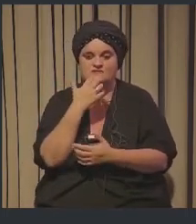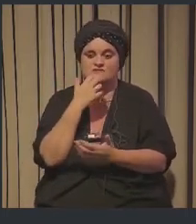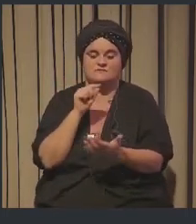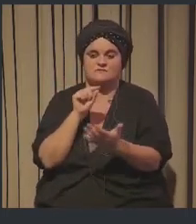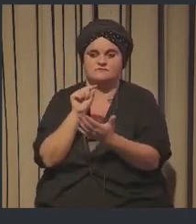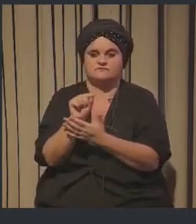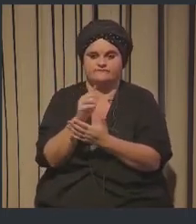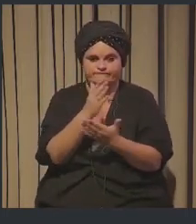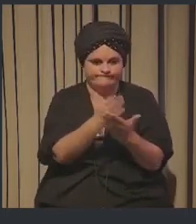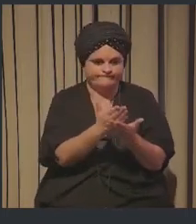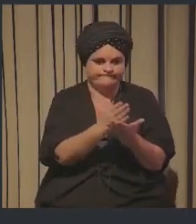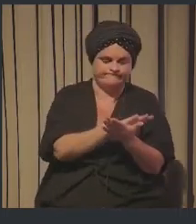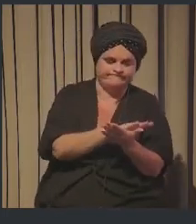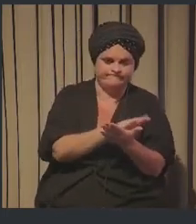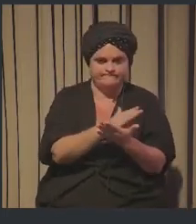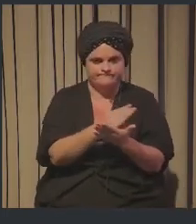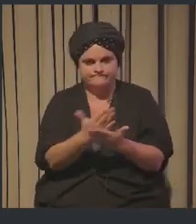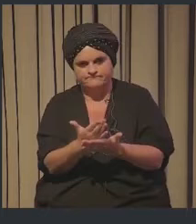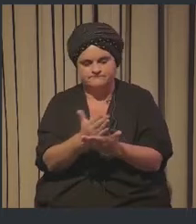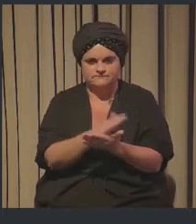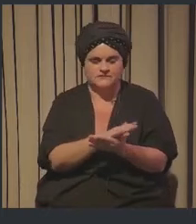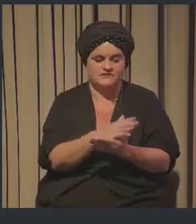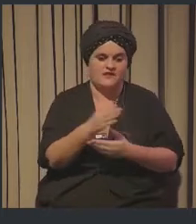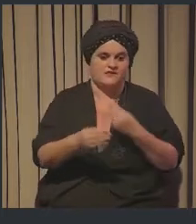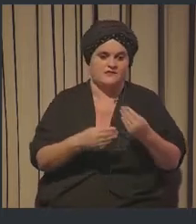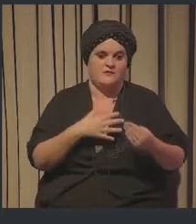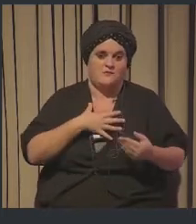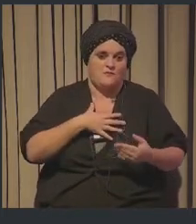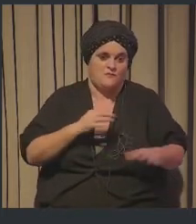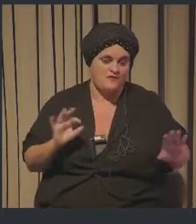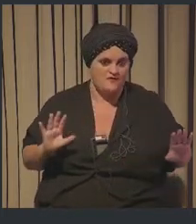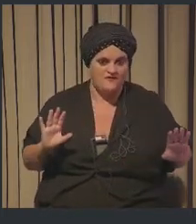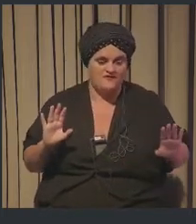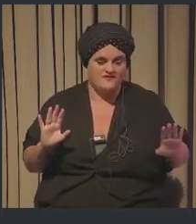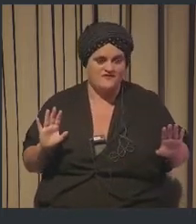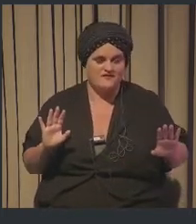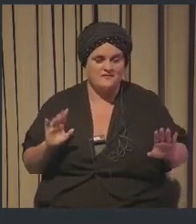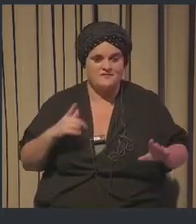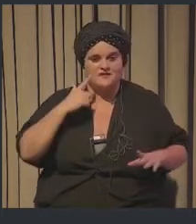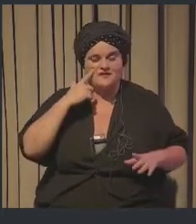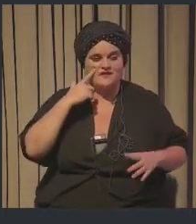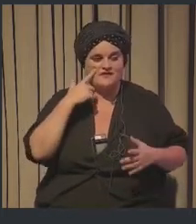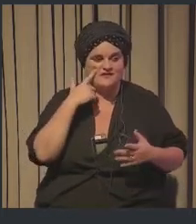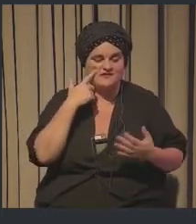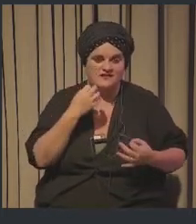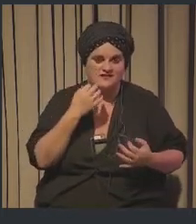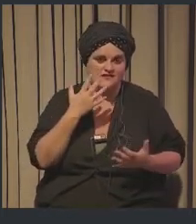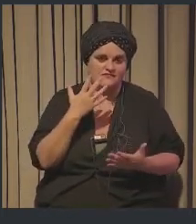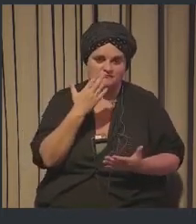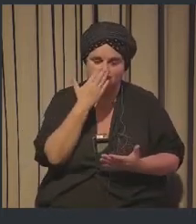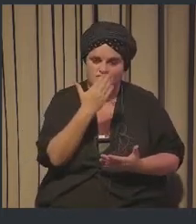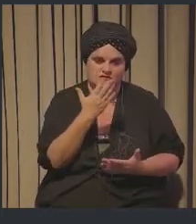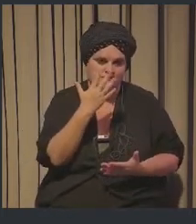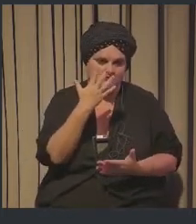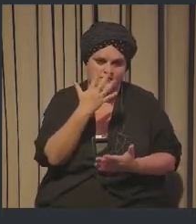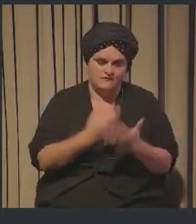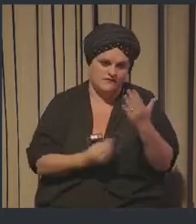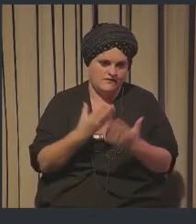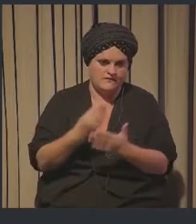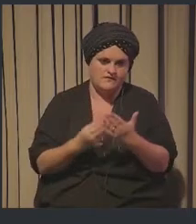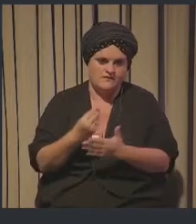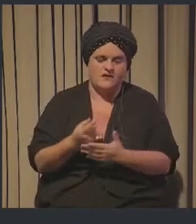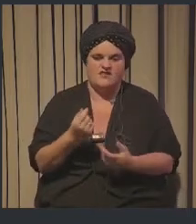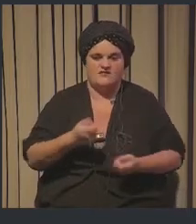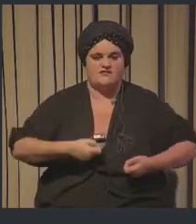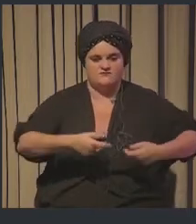punto intermedio e intentamos hacer lo que podemos, pero francamente cometemos muchos errores, gastamos mucho dinero que